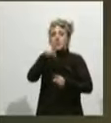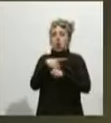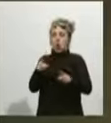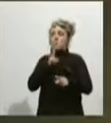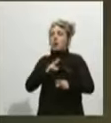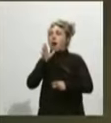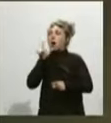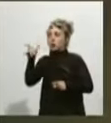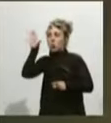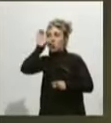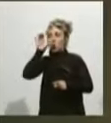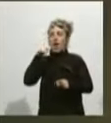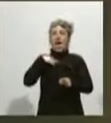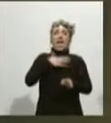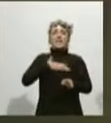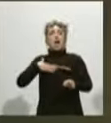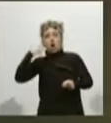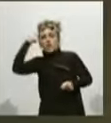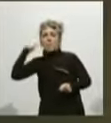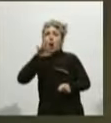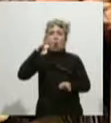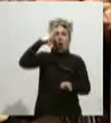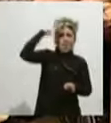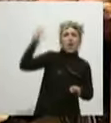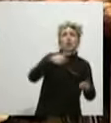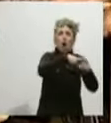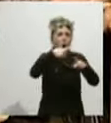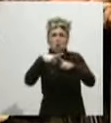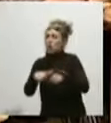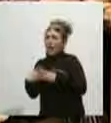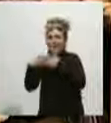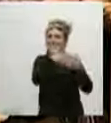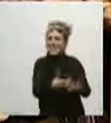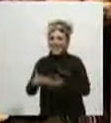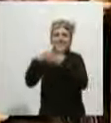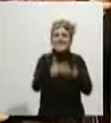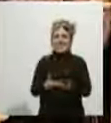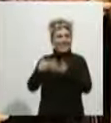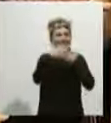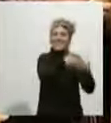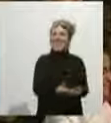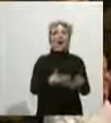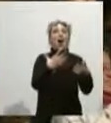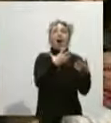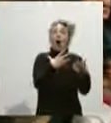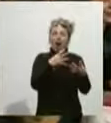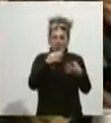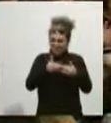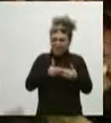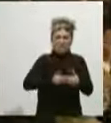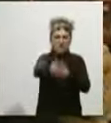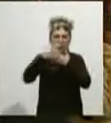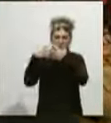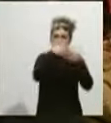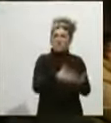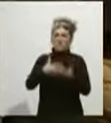Quiero que sepan que vamos a hacer por Lanzarote muchas cosas. Vamos a luchar para que Lanzarote